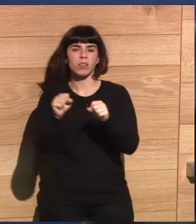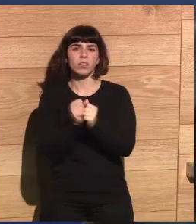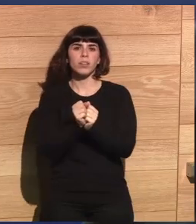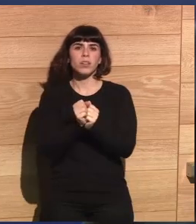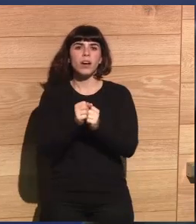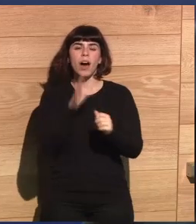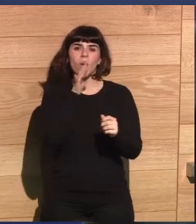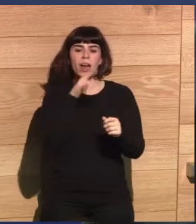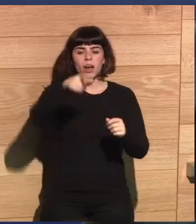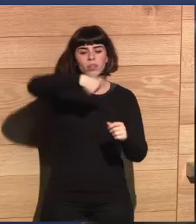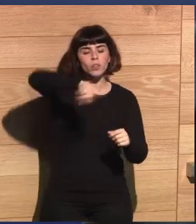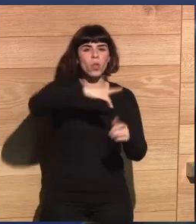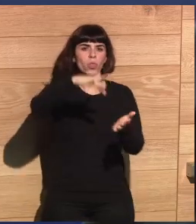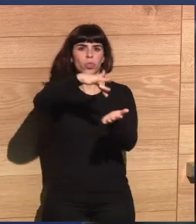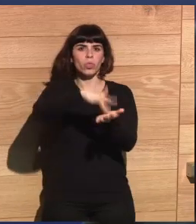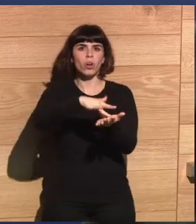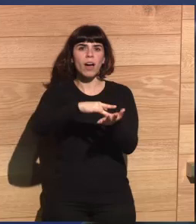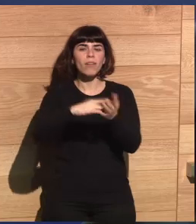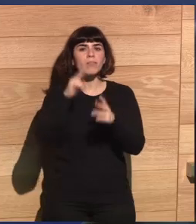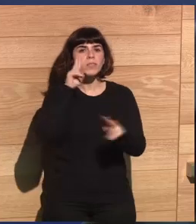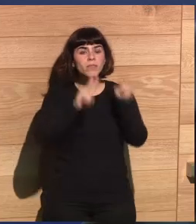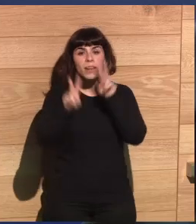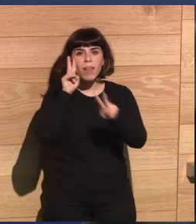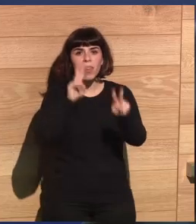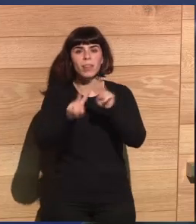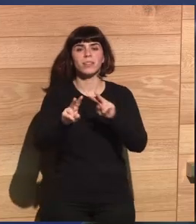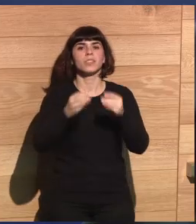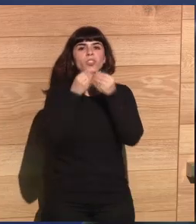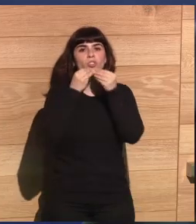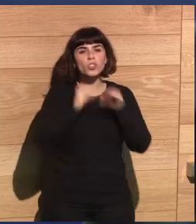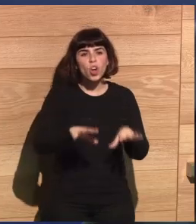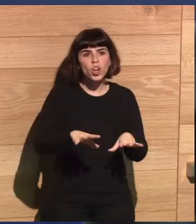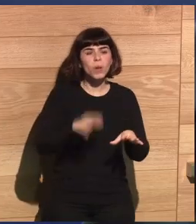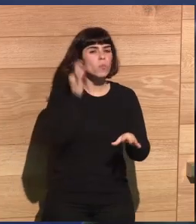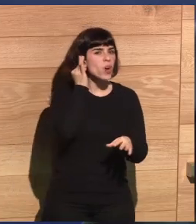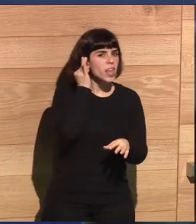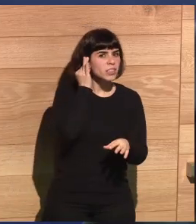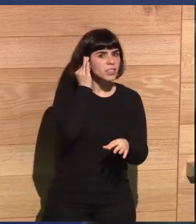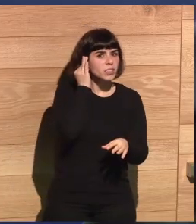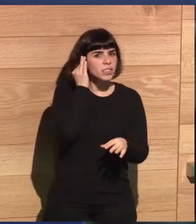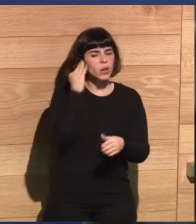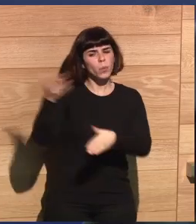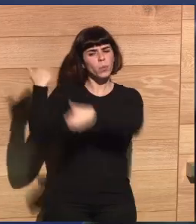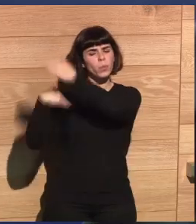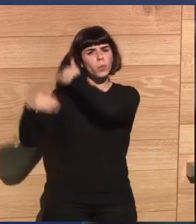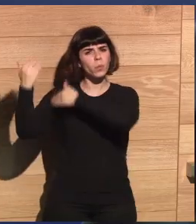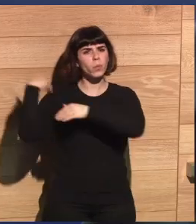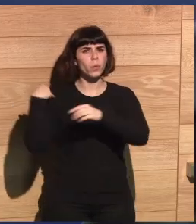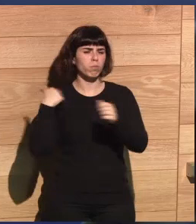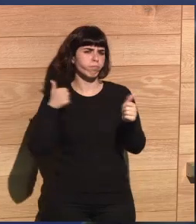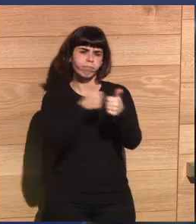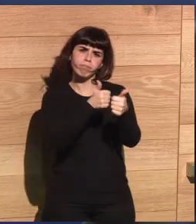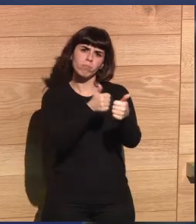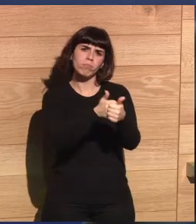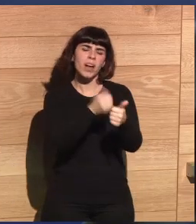demás darles esa visibilidad y ver esas historias de mujeres que fueron un referente hace